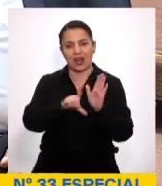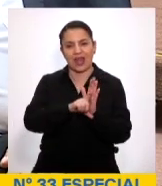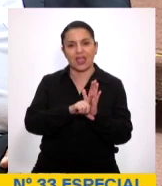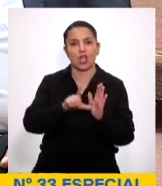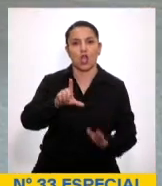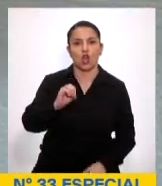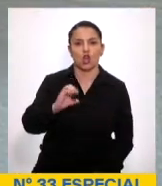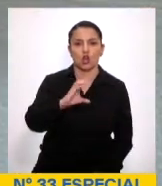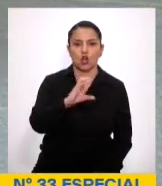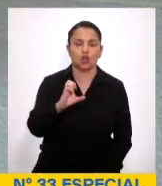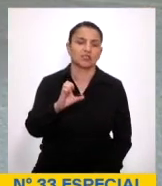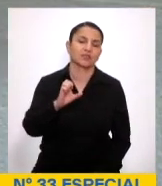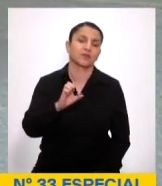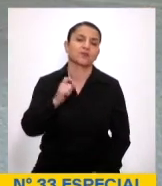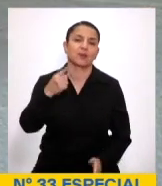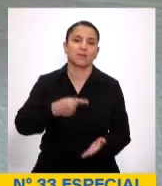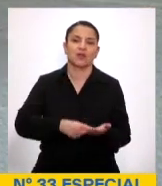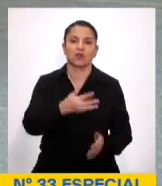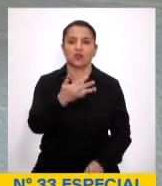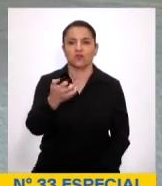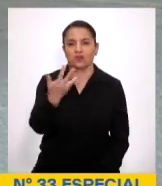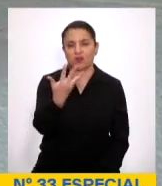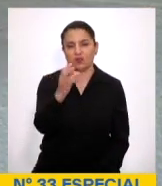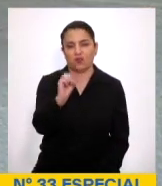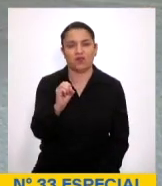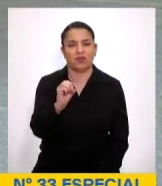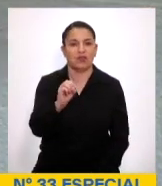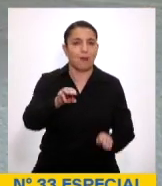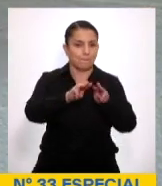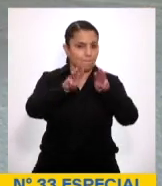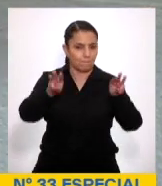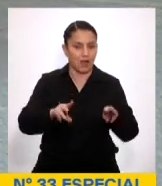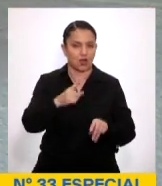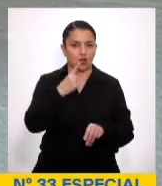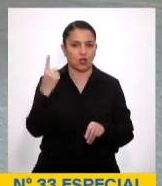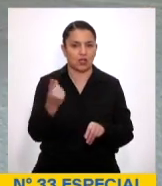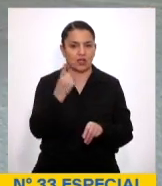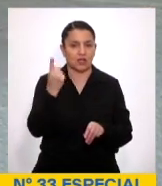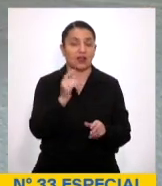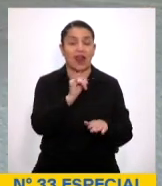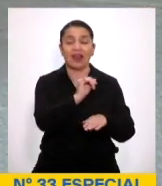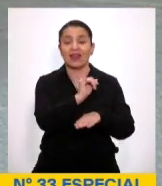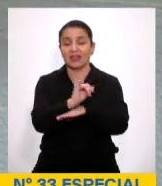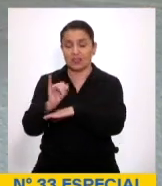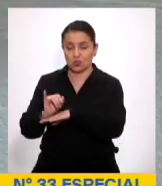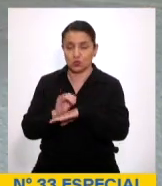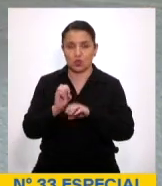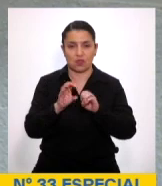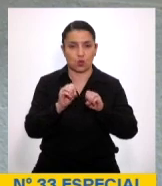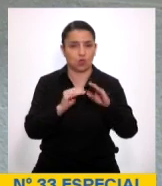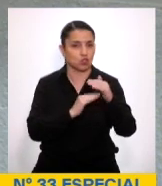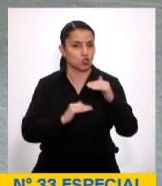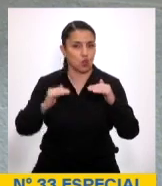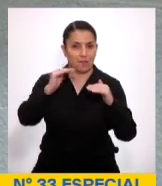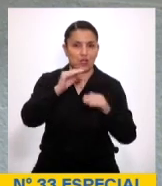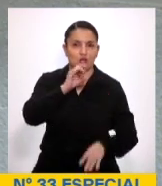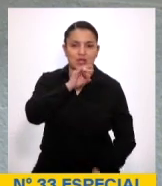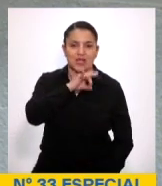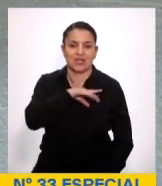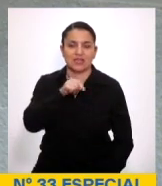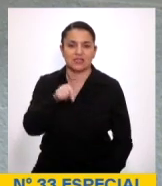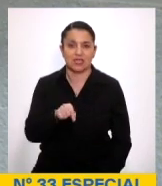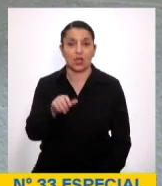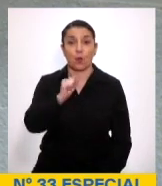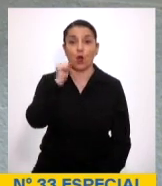de 1990 que estableció el marco general para el funcionamiento de instituciones de educación superior en chile y Reguló aspecto con la autonomía